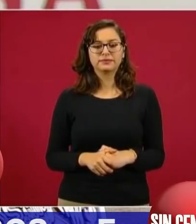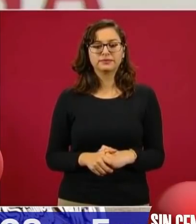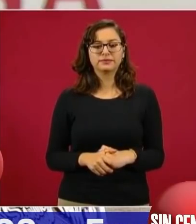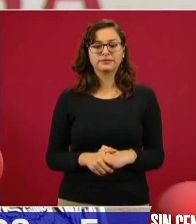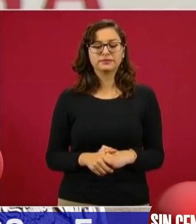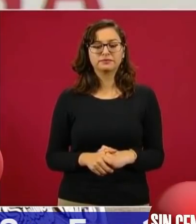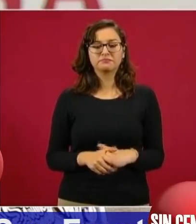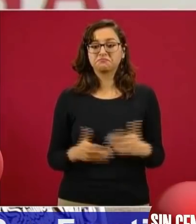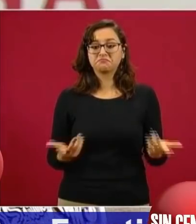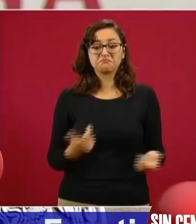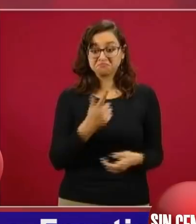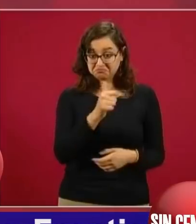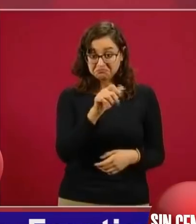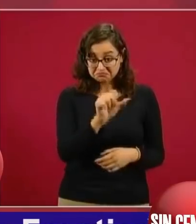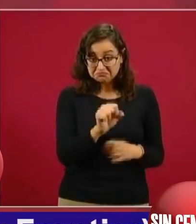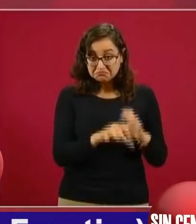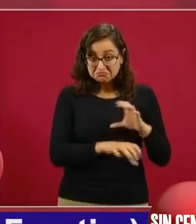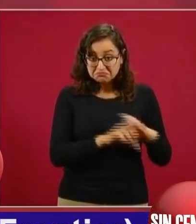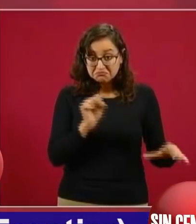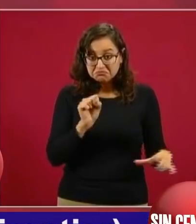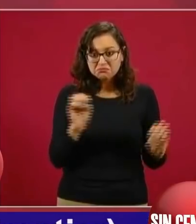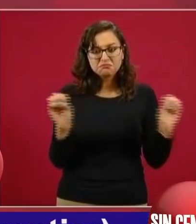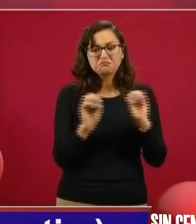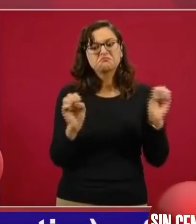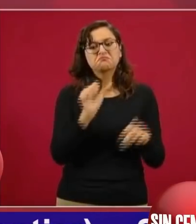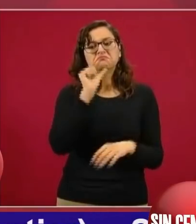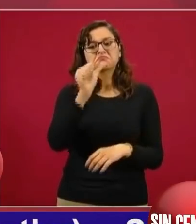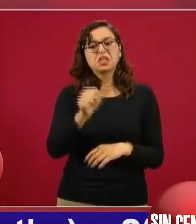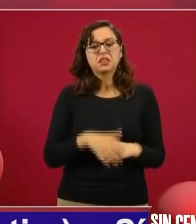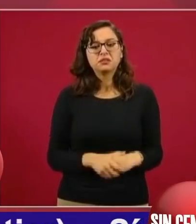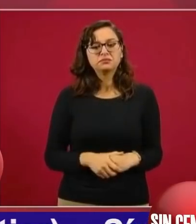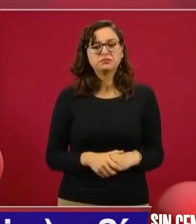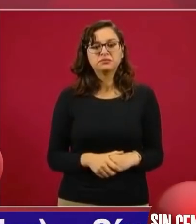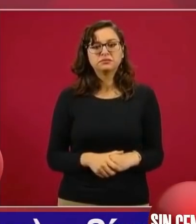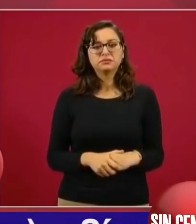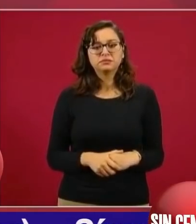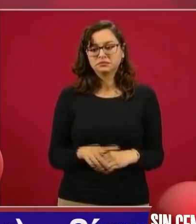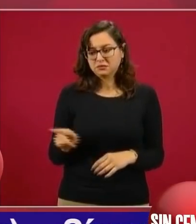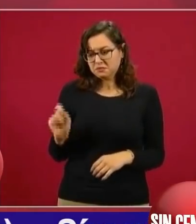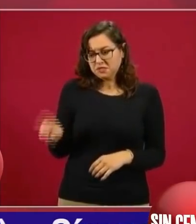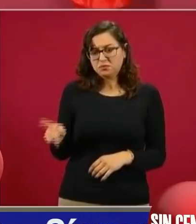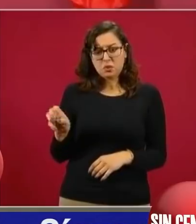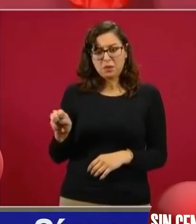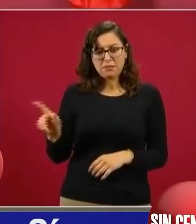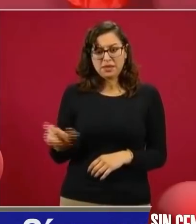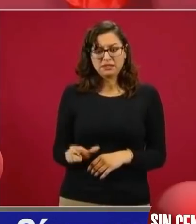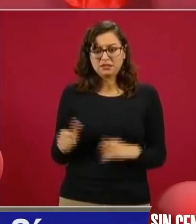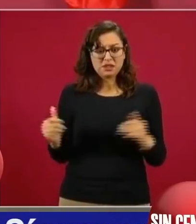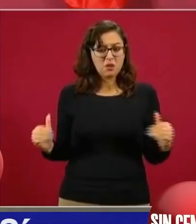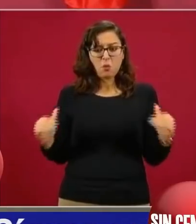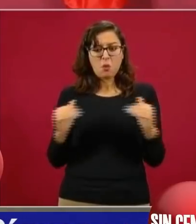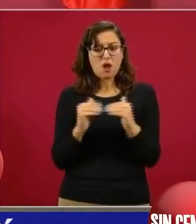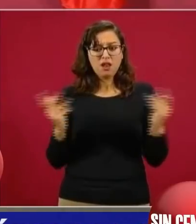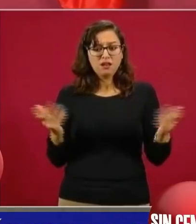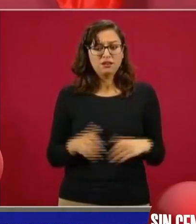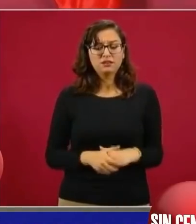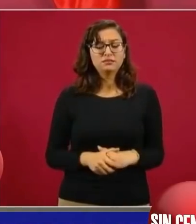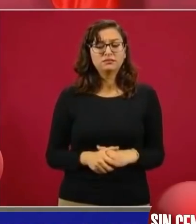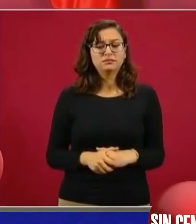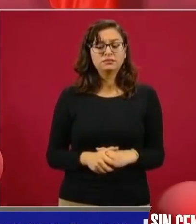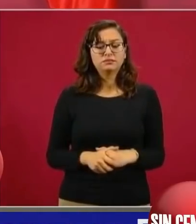No sacaron más gas que el que sacaba Pemex. Y sin embargo,